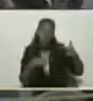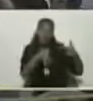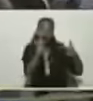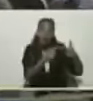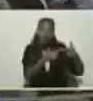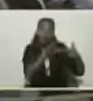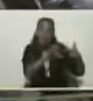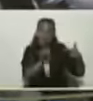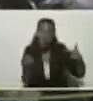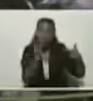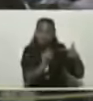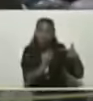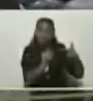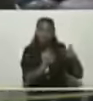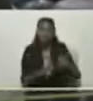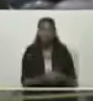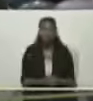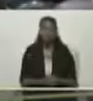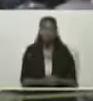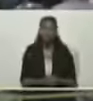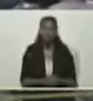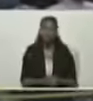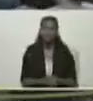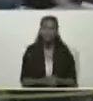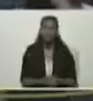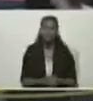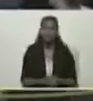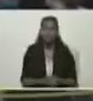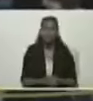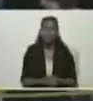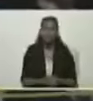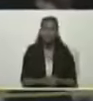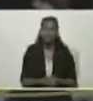Educación, educación.